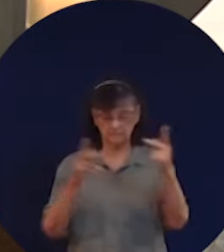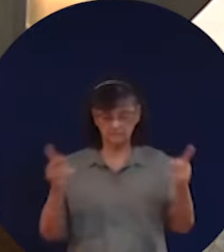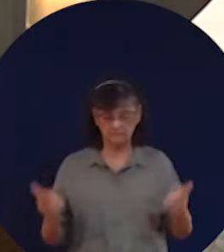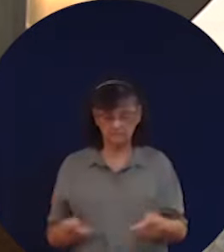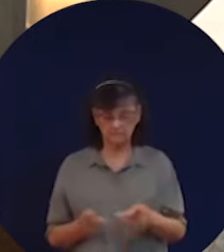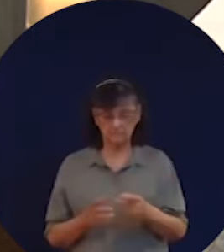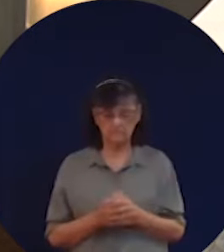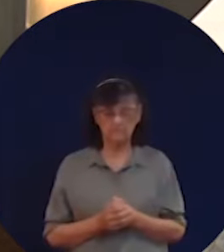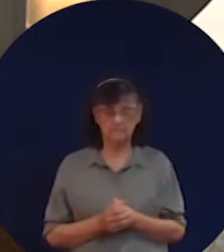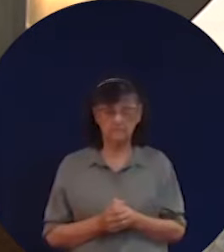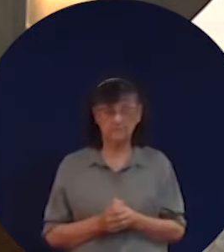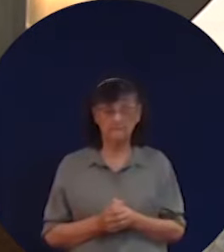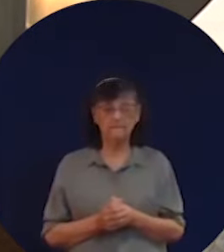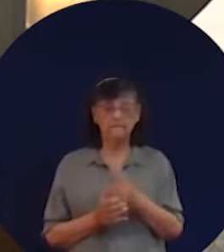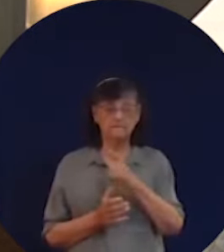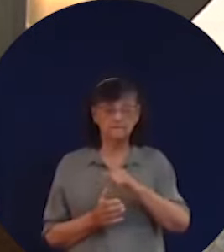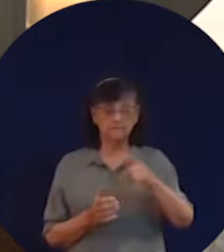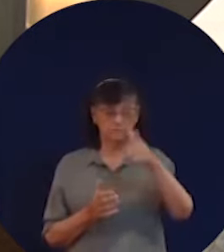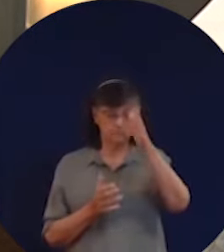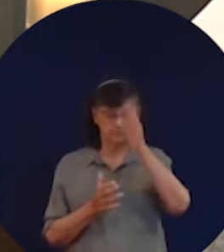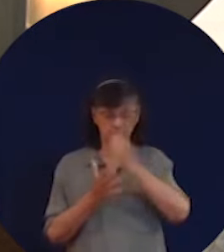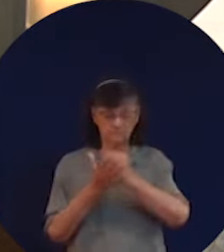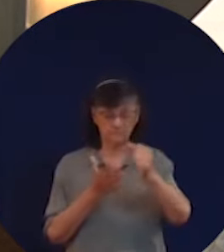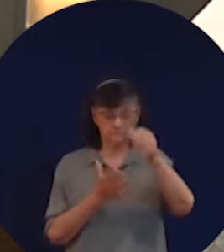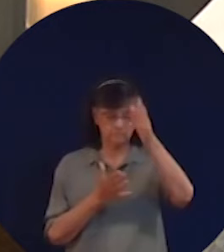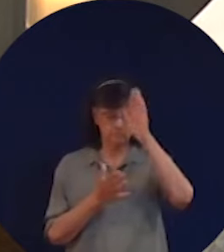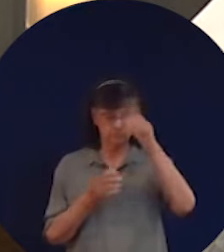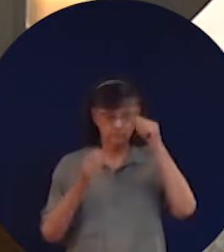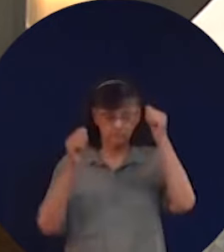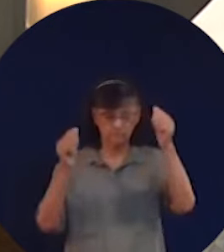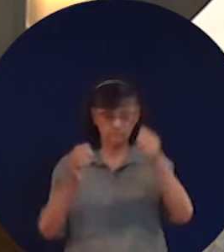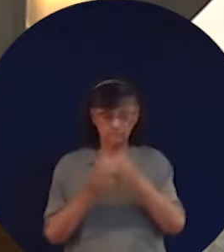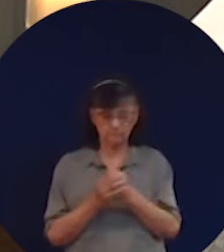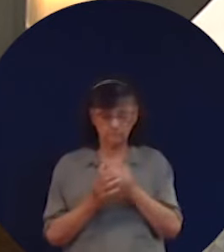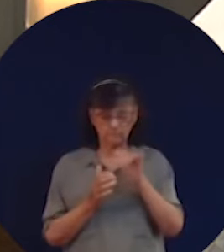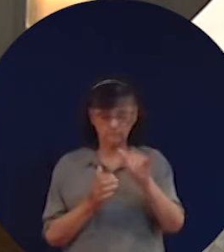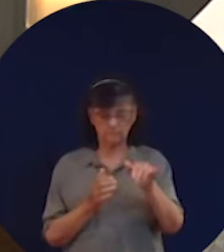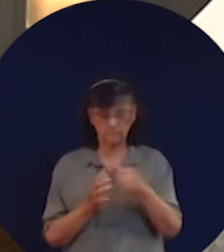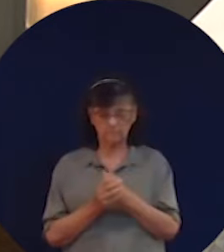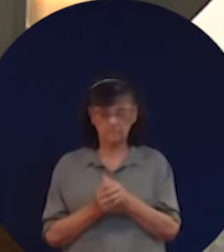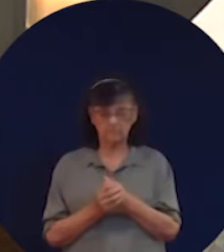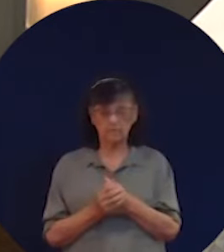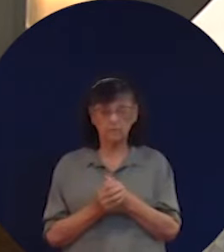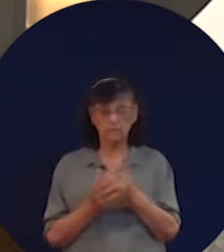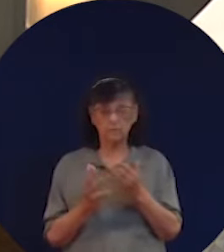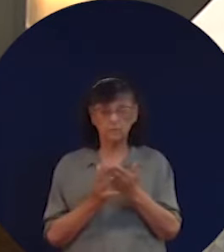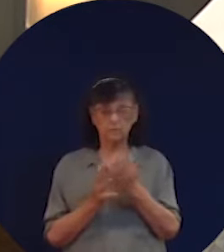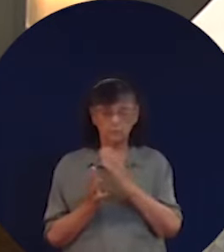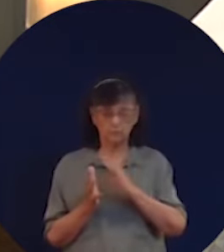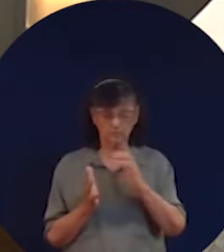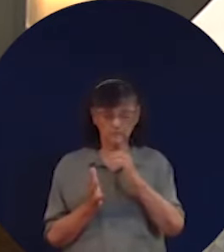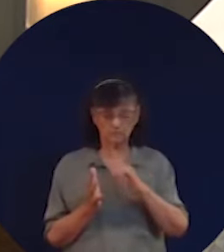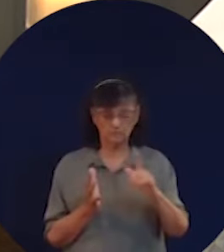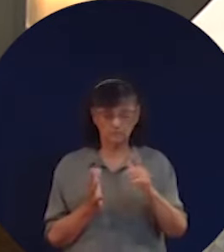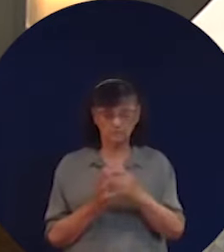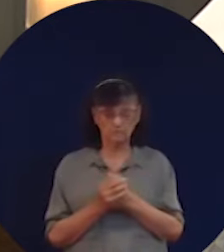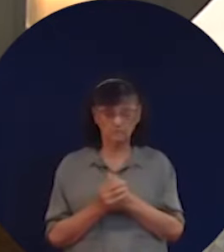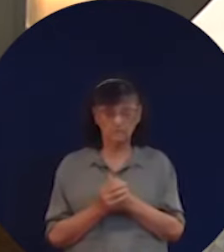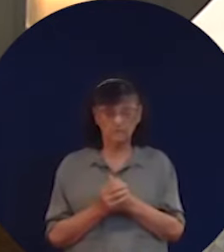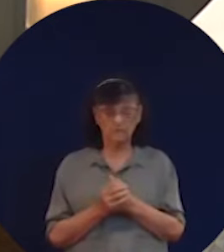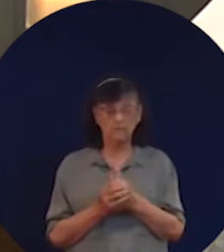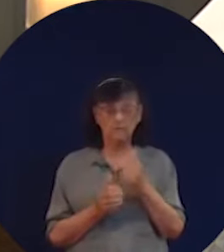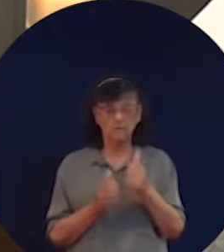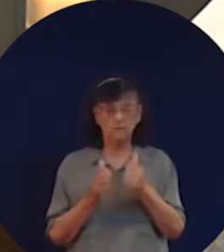al Señor nuestro Dios. Es justo y necesario. En verdad es justo y necesario, es nuestro deber y salvación,